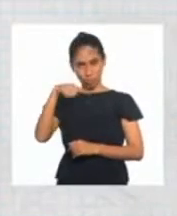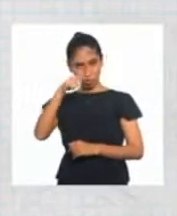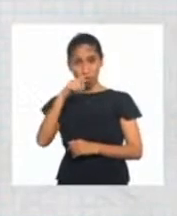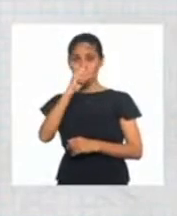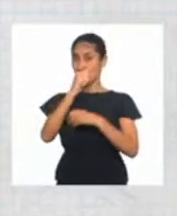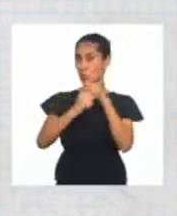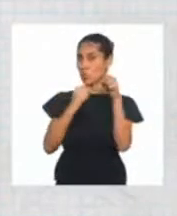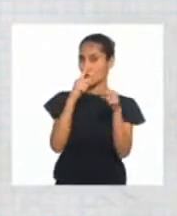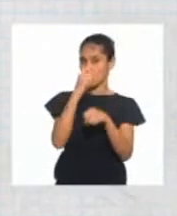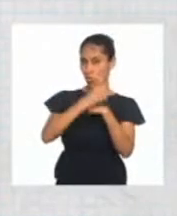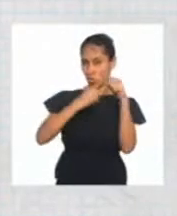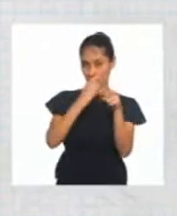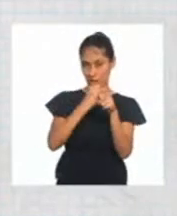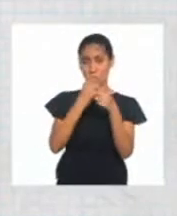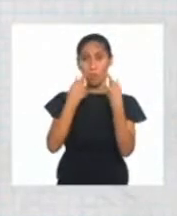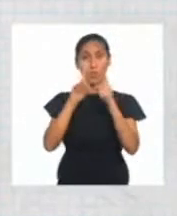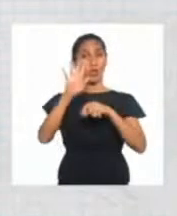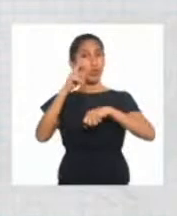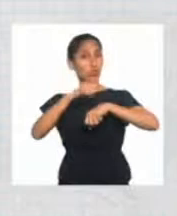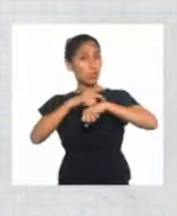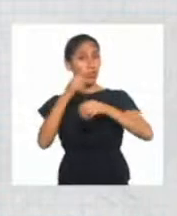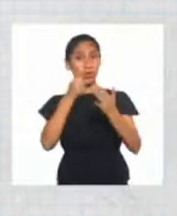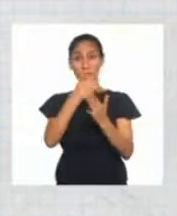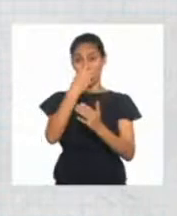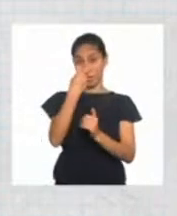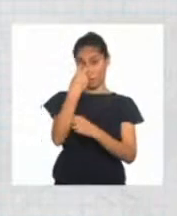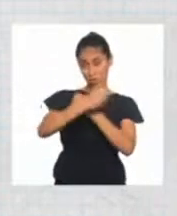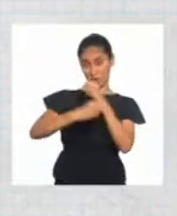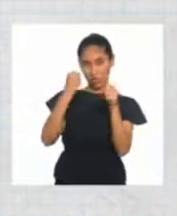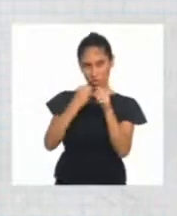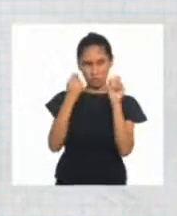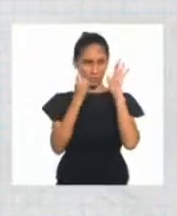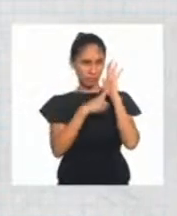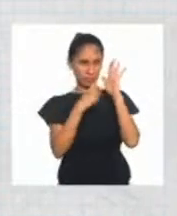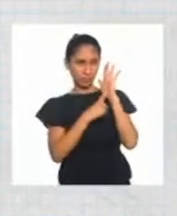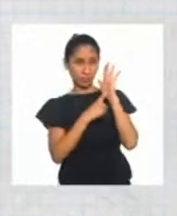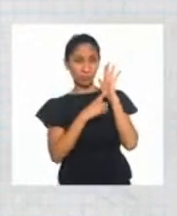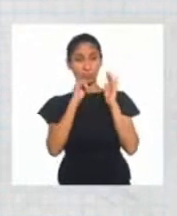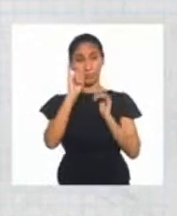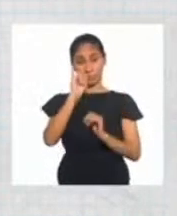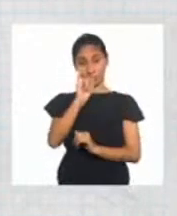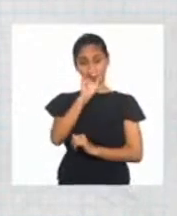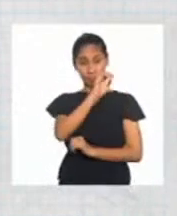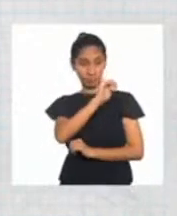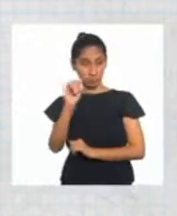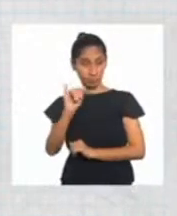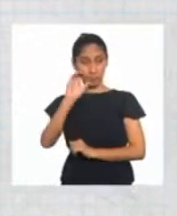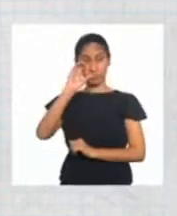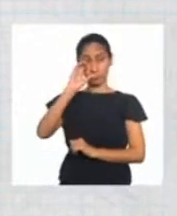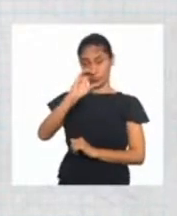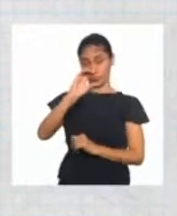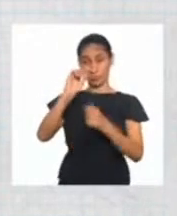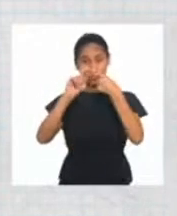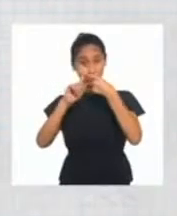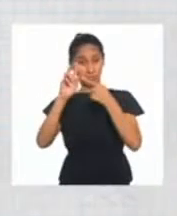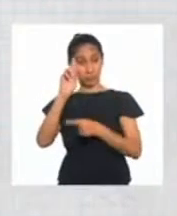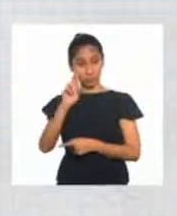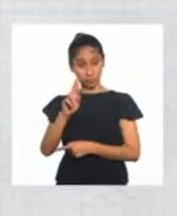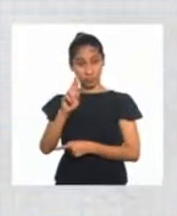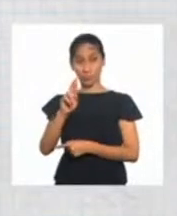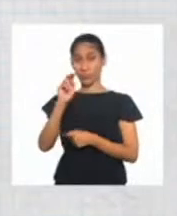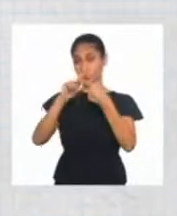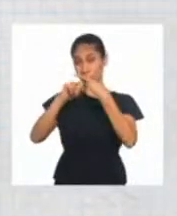es de 2 años. Reemplazando en la fórmula, Interés es igual al capital por